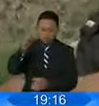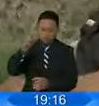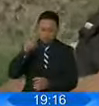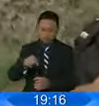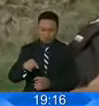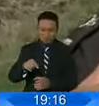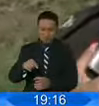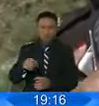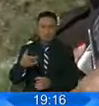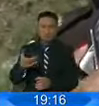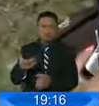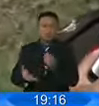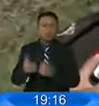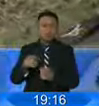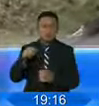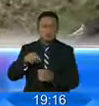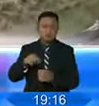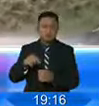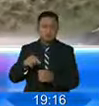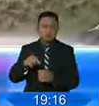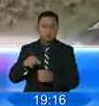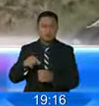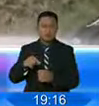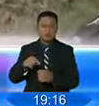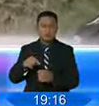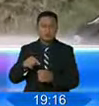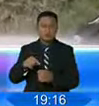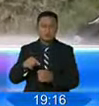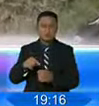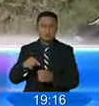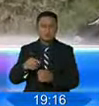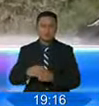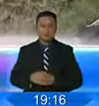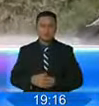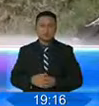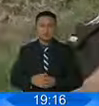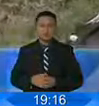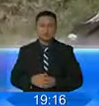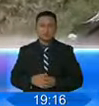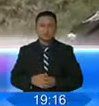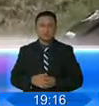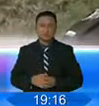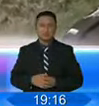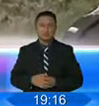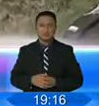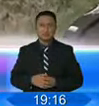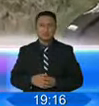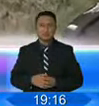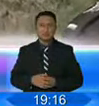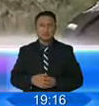con un líquido que posiblemente contenía un líquido con